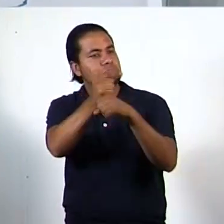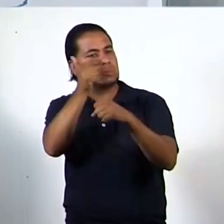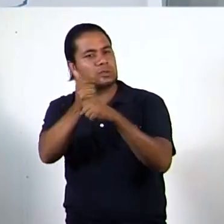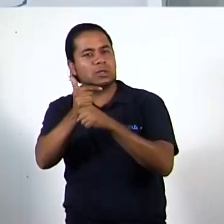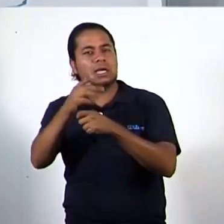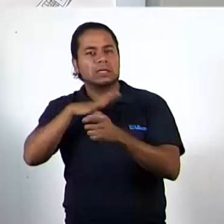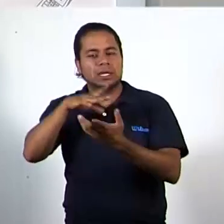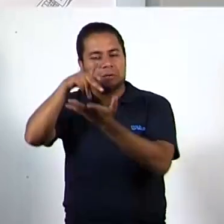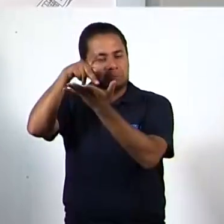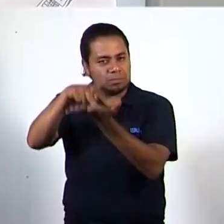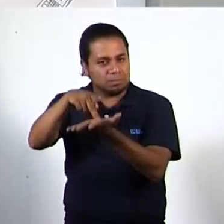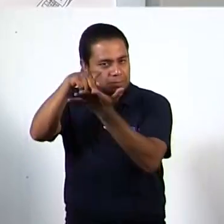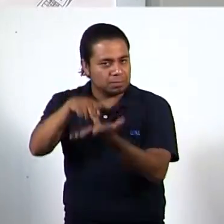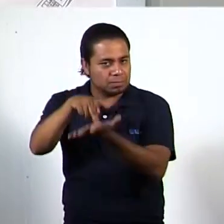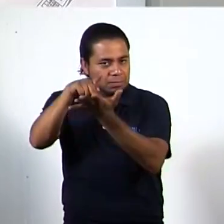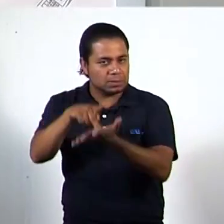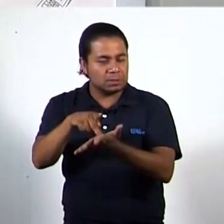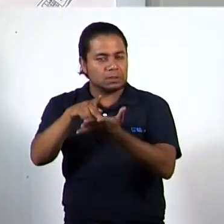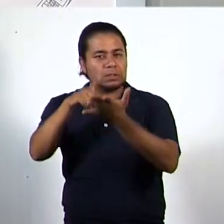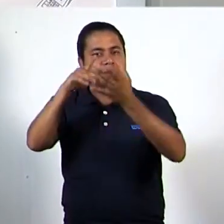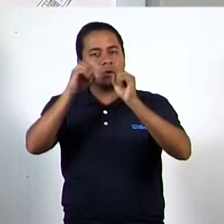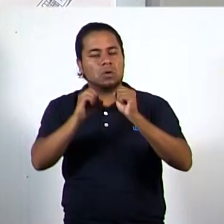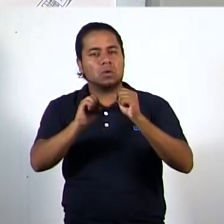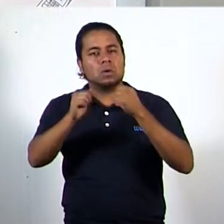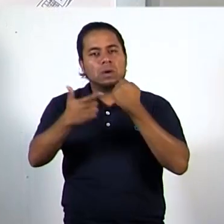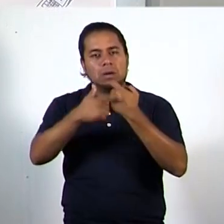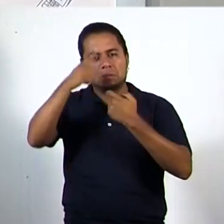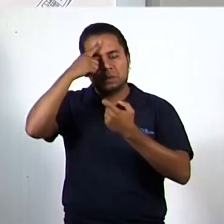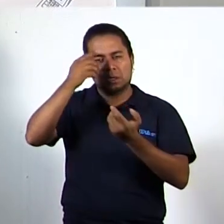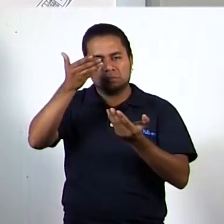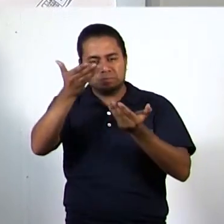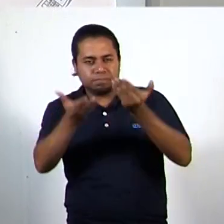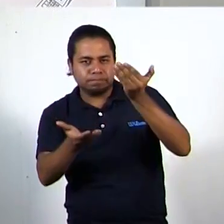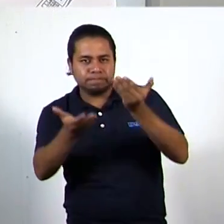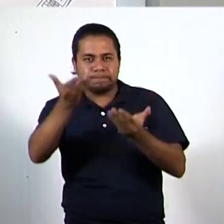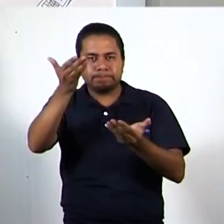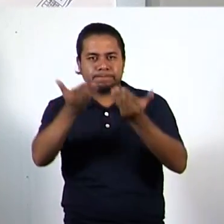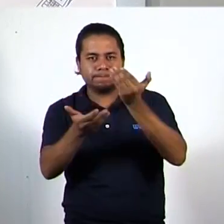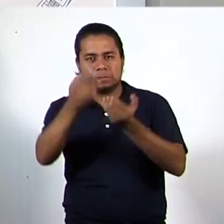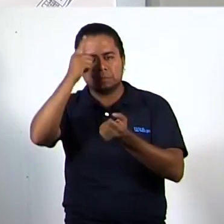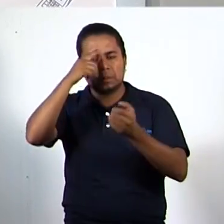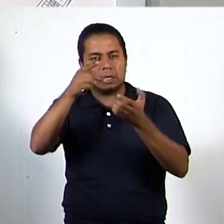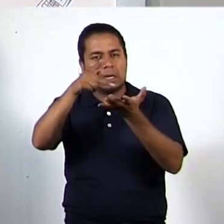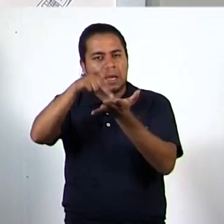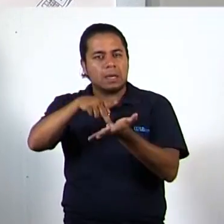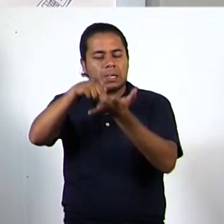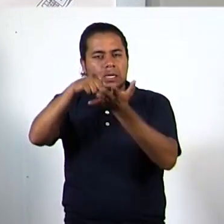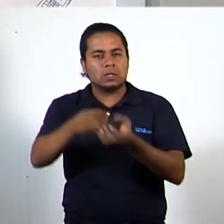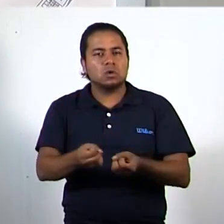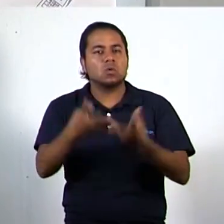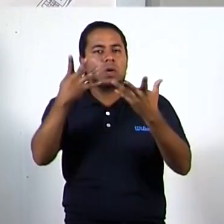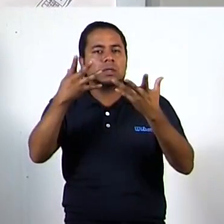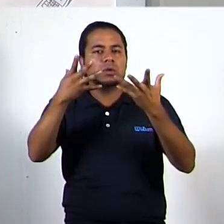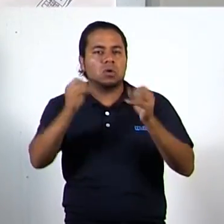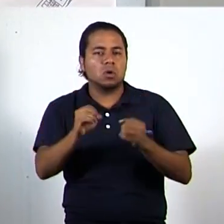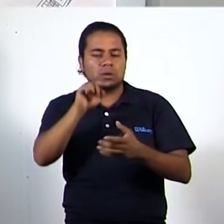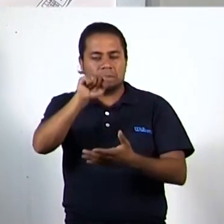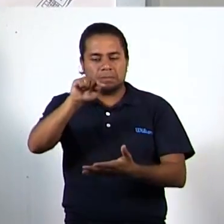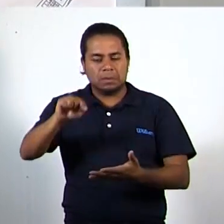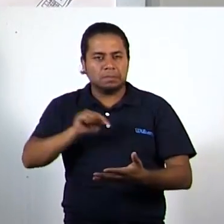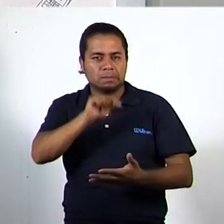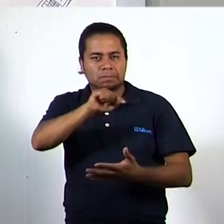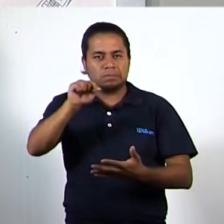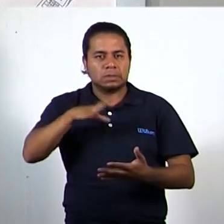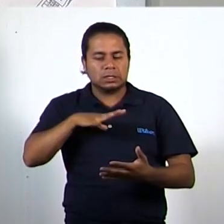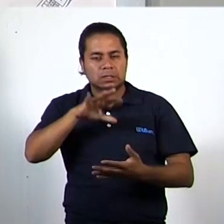básculas o algunos sistemas de medición en los cuales calculan el peso de algún producto o en las cajas registradoras mismas,